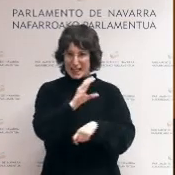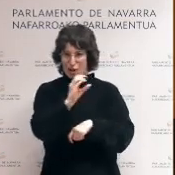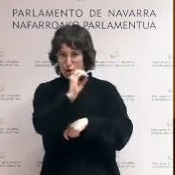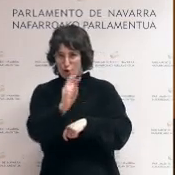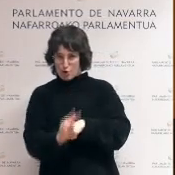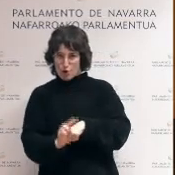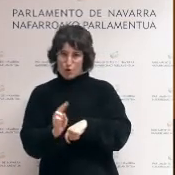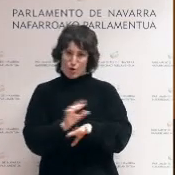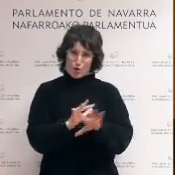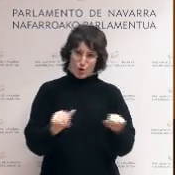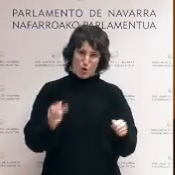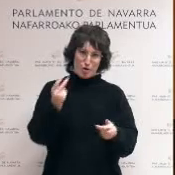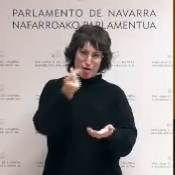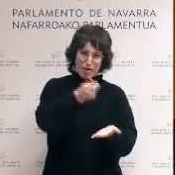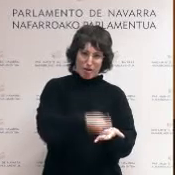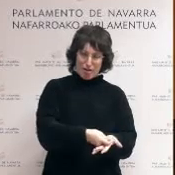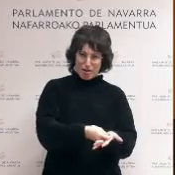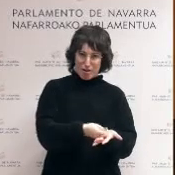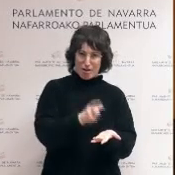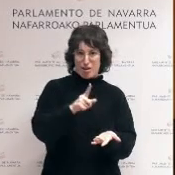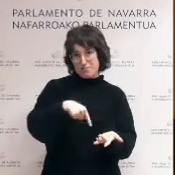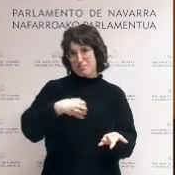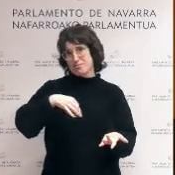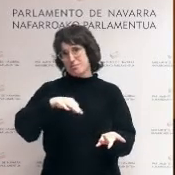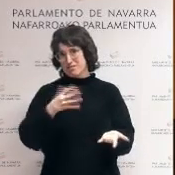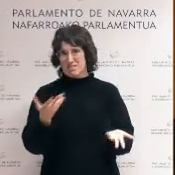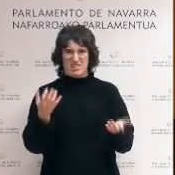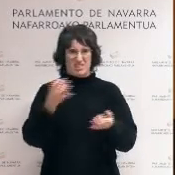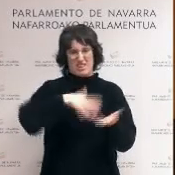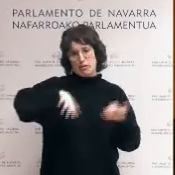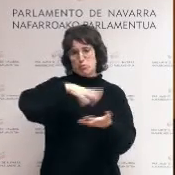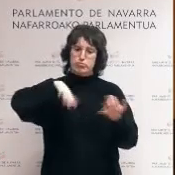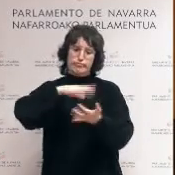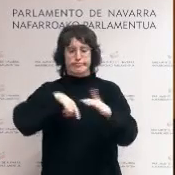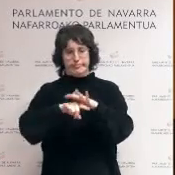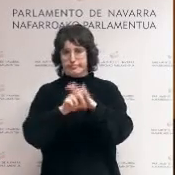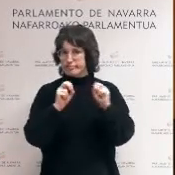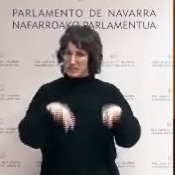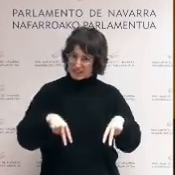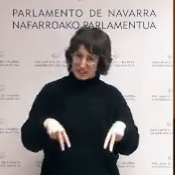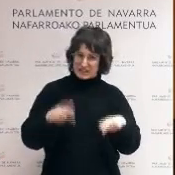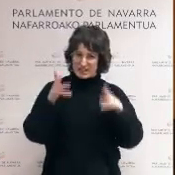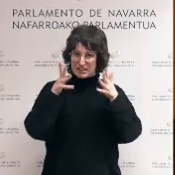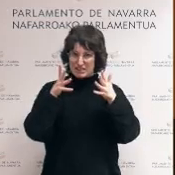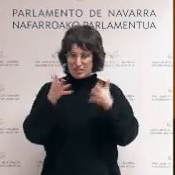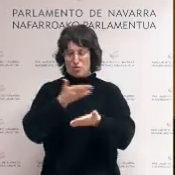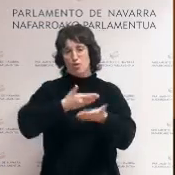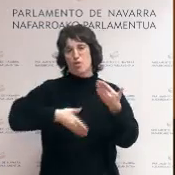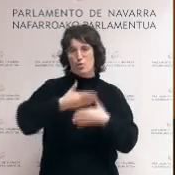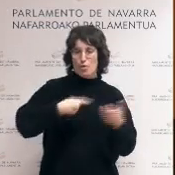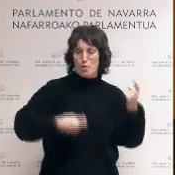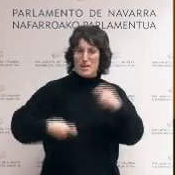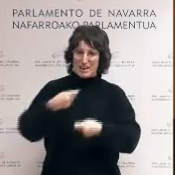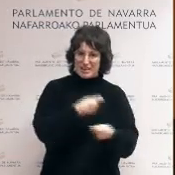como lo ponemos, y sin marear con trámites. Un consejo asesor donde estarán cooperativas, organizaciones